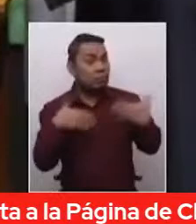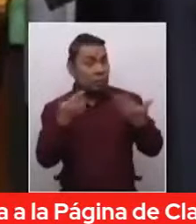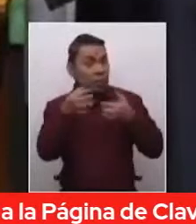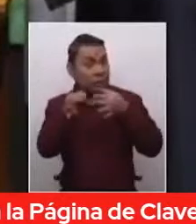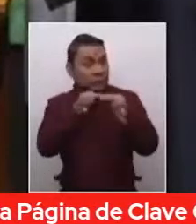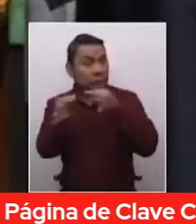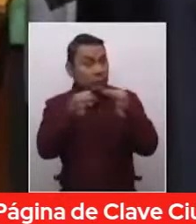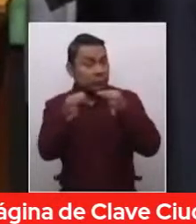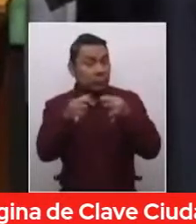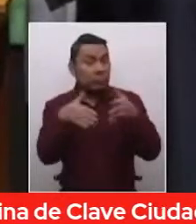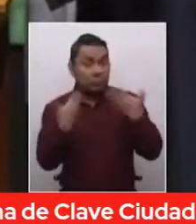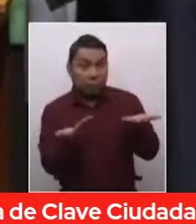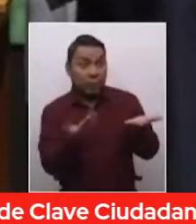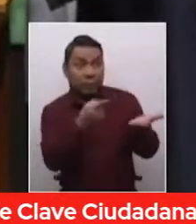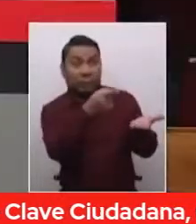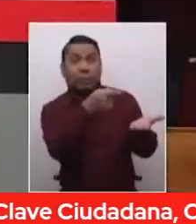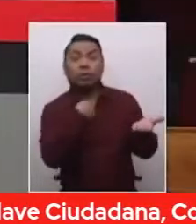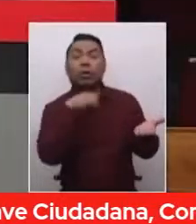momento.